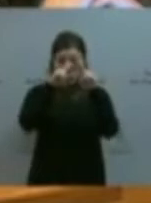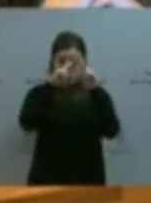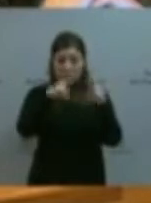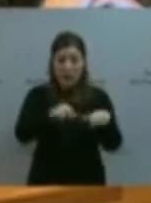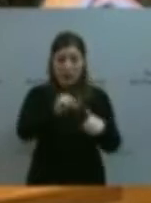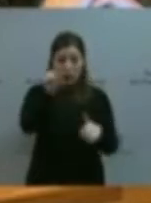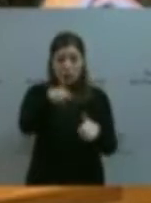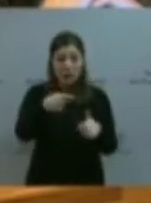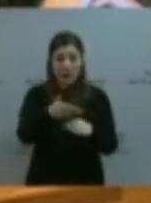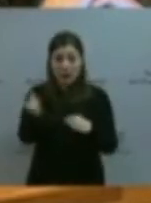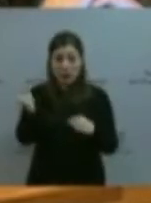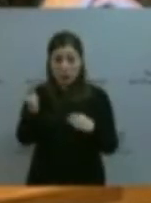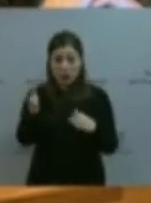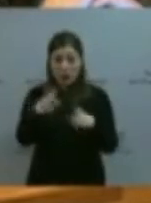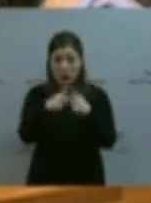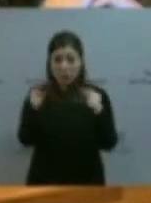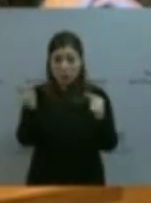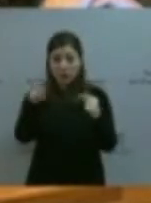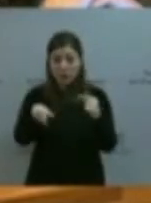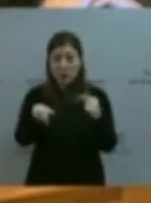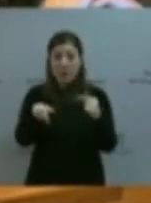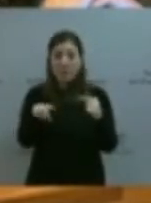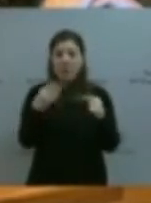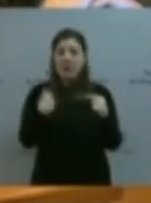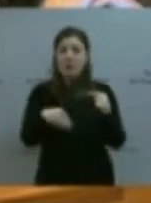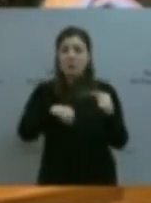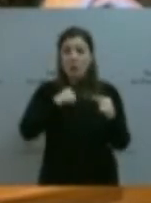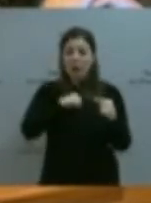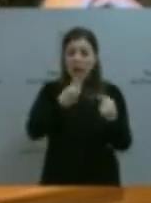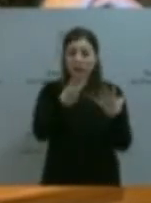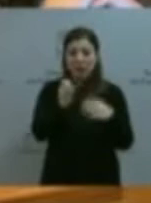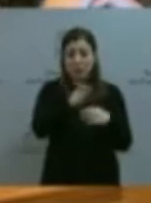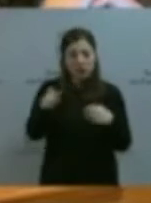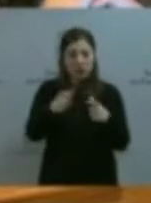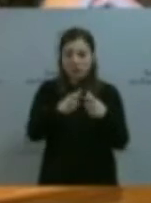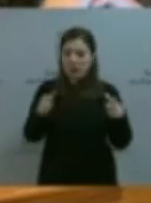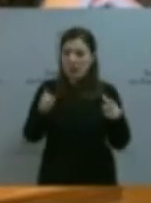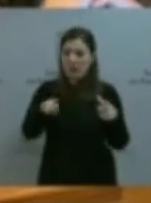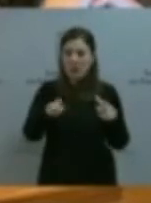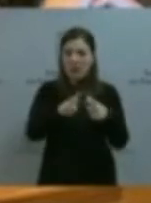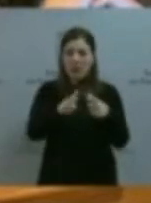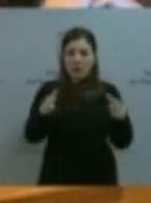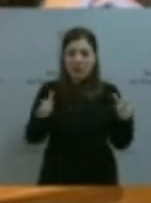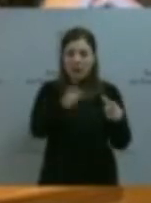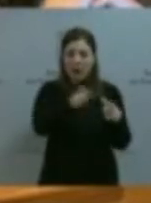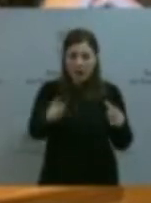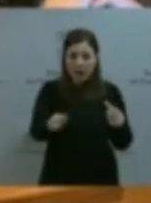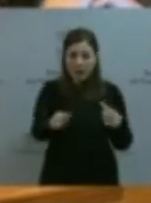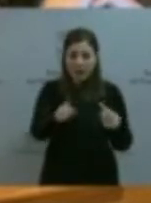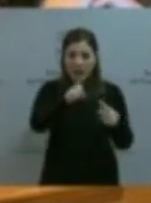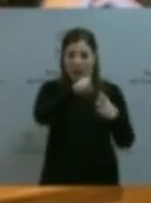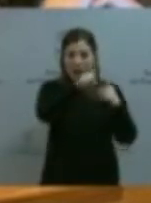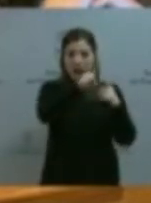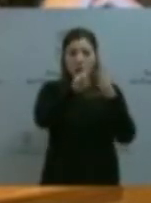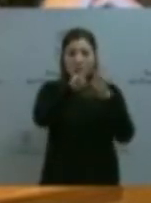consultas de especialista, en operaciones 1.800 personas más, y ha aumentado también el número de gente que está más de 180 días a la espera de una operación, ¿no? O sea, las esperas más